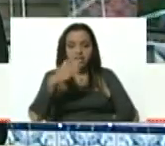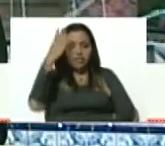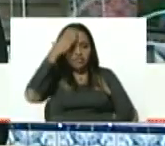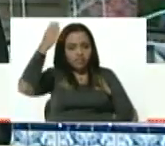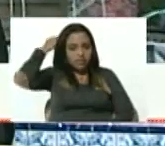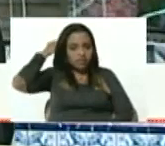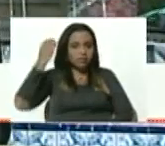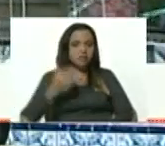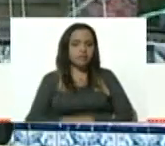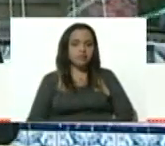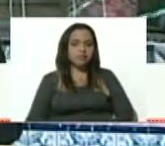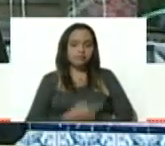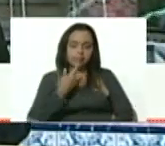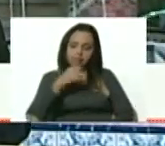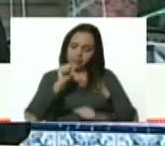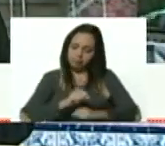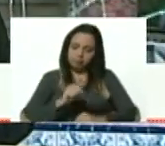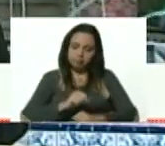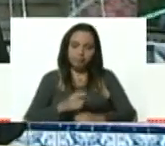Palabra cierta. Ahora,